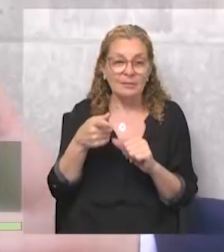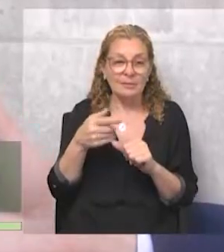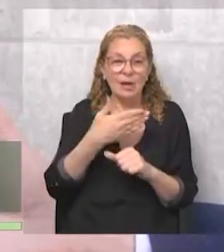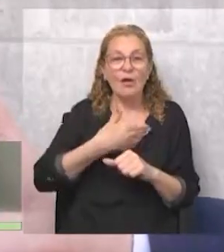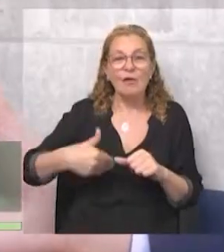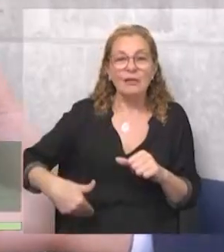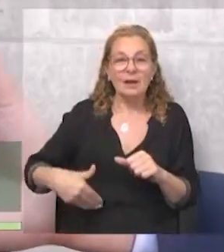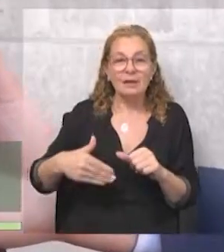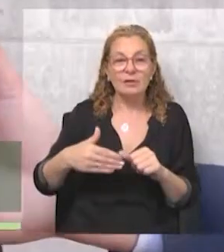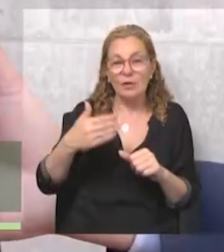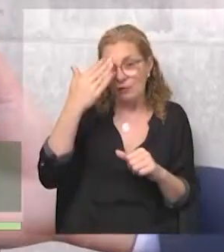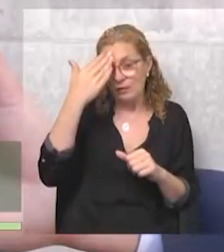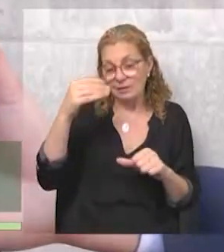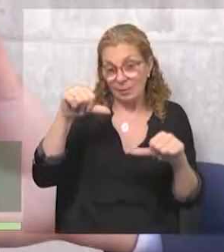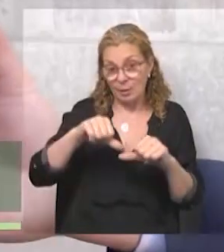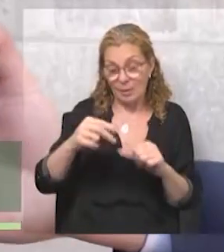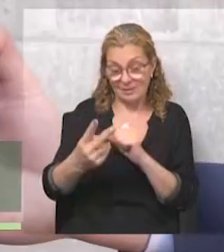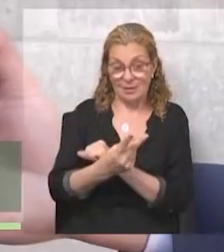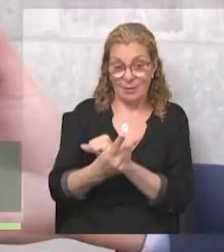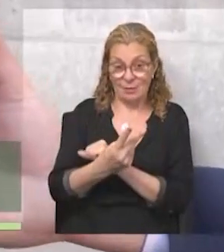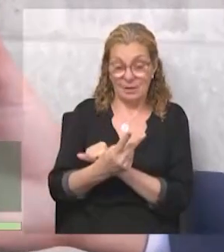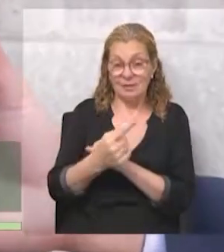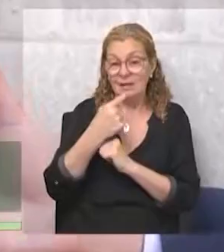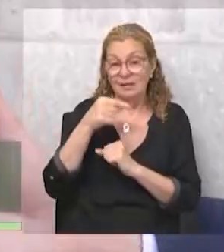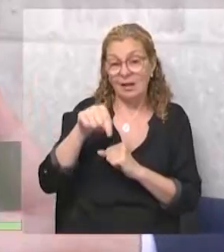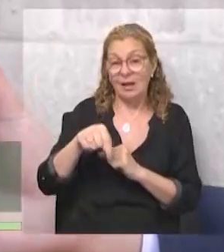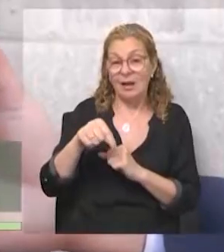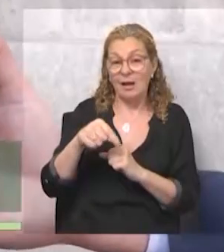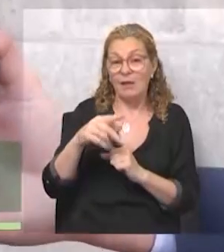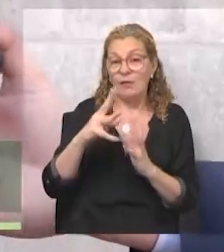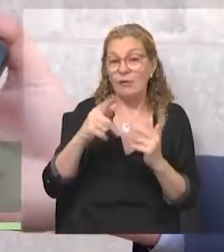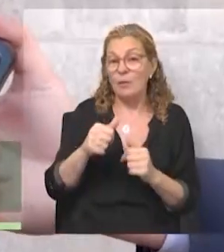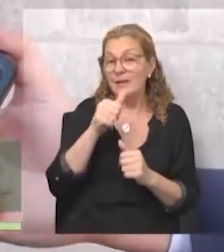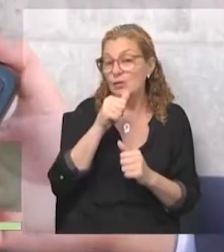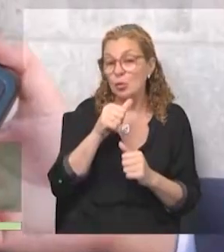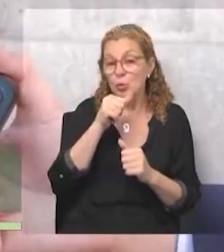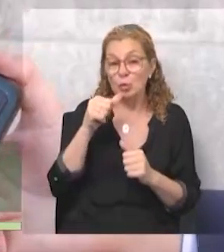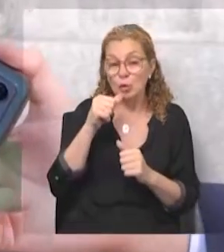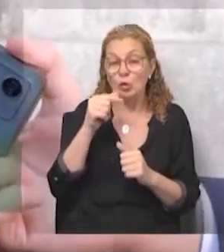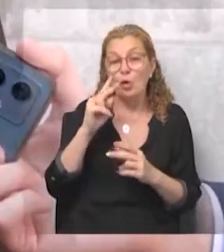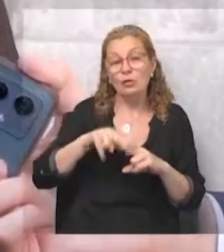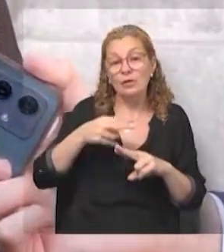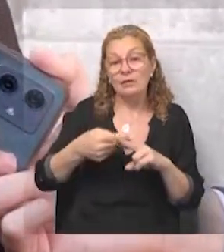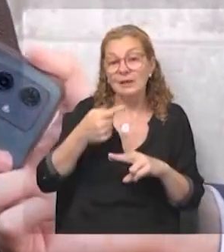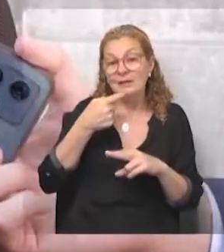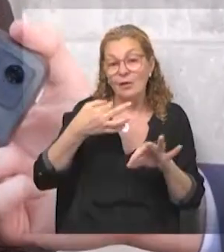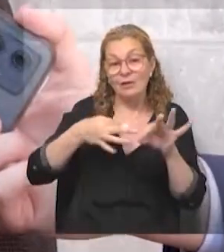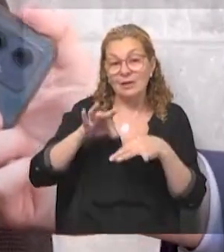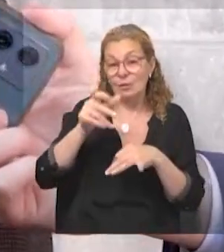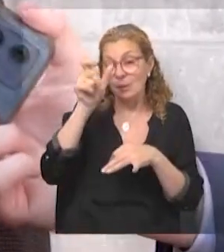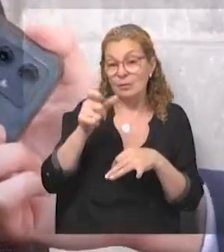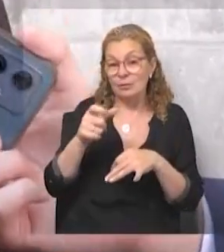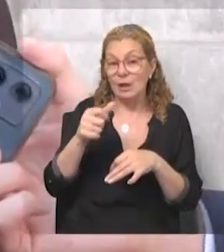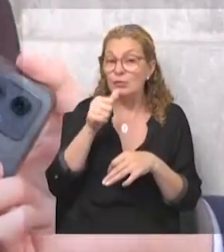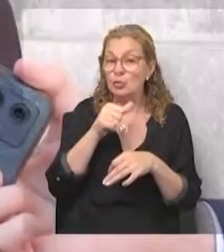gobierno intenta frente a su fracaso en seguridad decir acá tengo la forma de resolverlo nuevamente le están vendiendo a la gente una solución